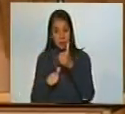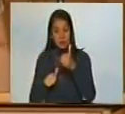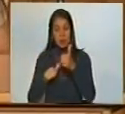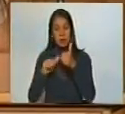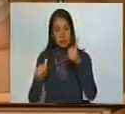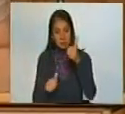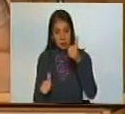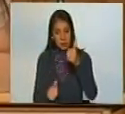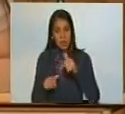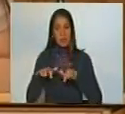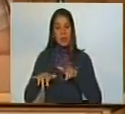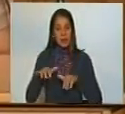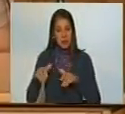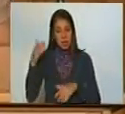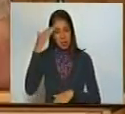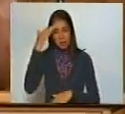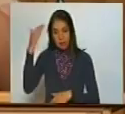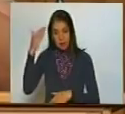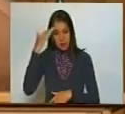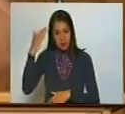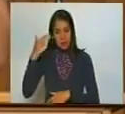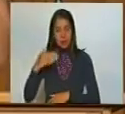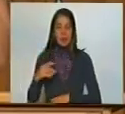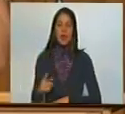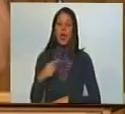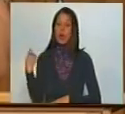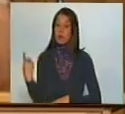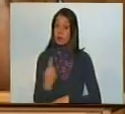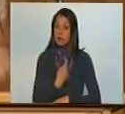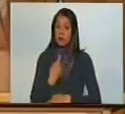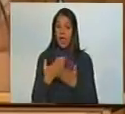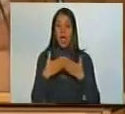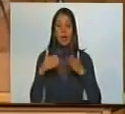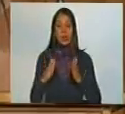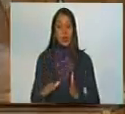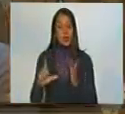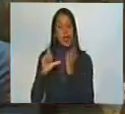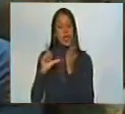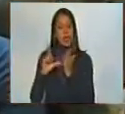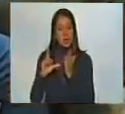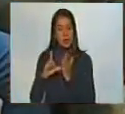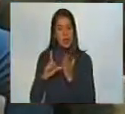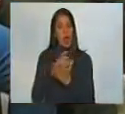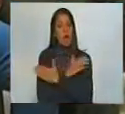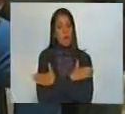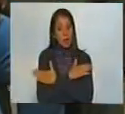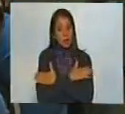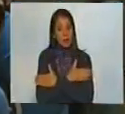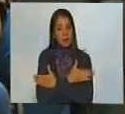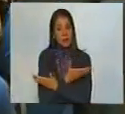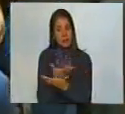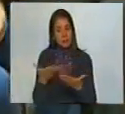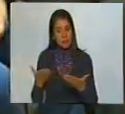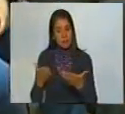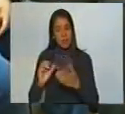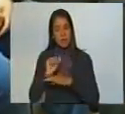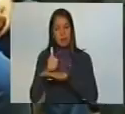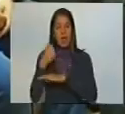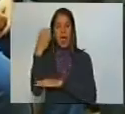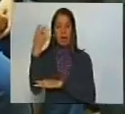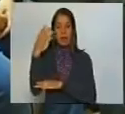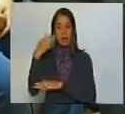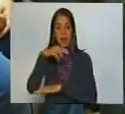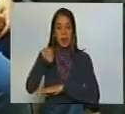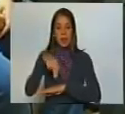Junta Directiva. En nombre de todos los estudiantes del país, felicitar la labor que viene haciendo la